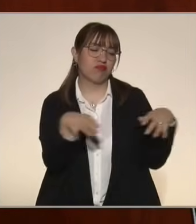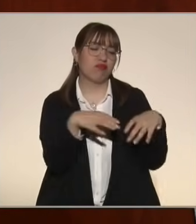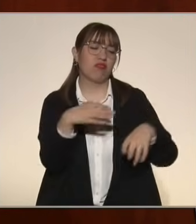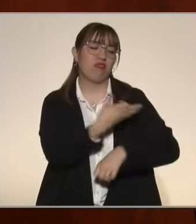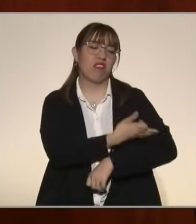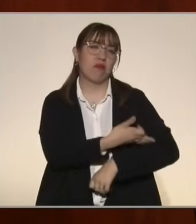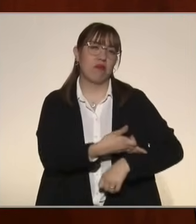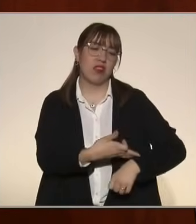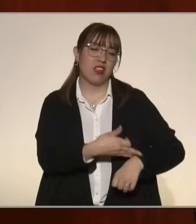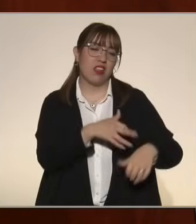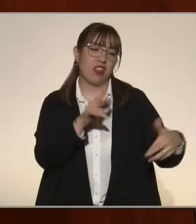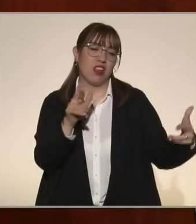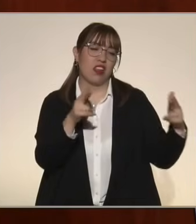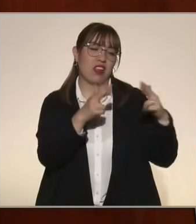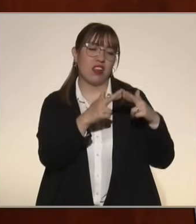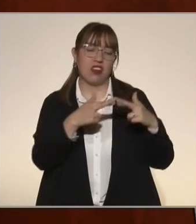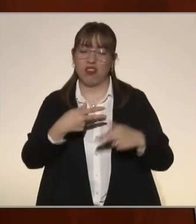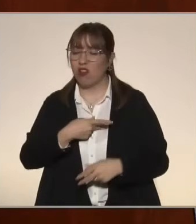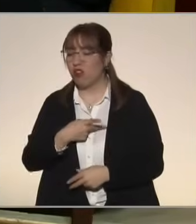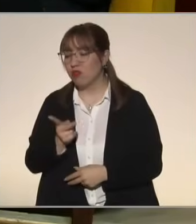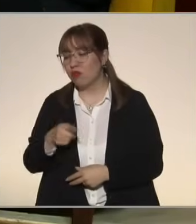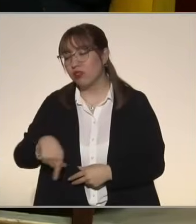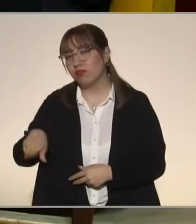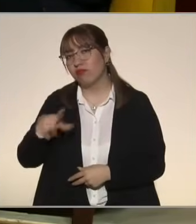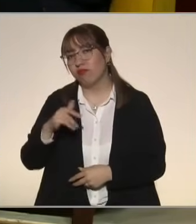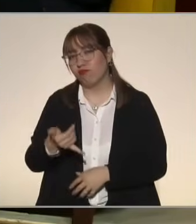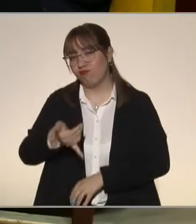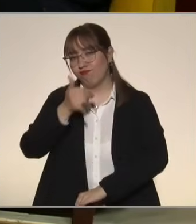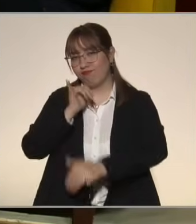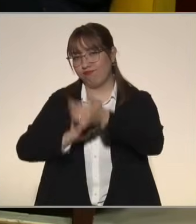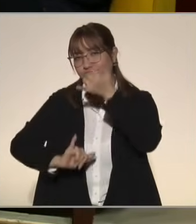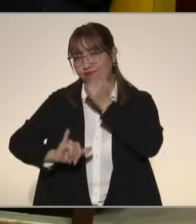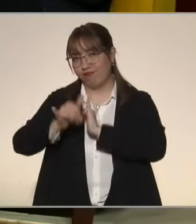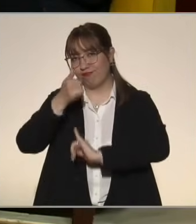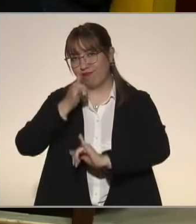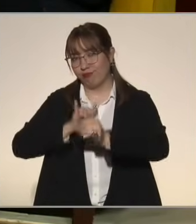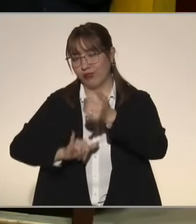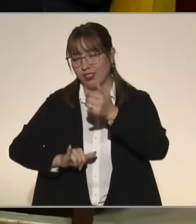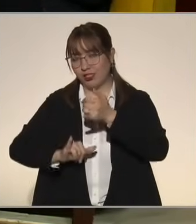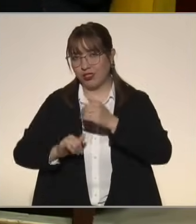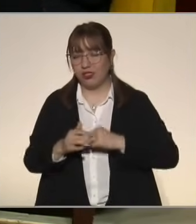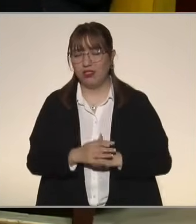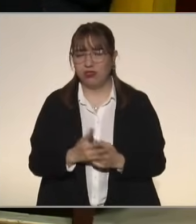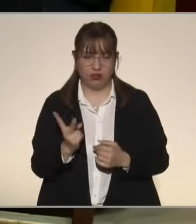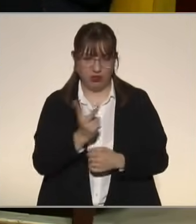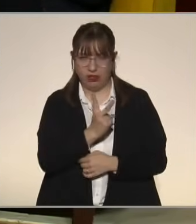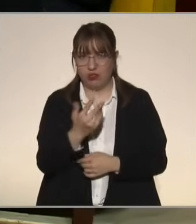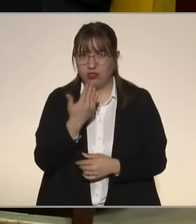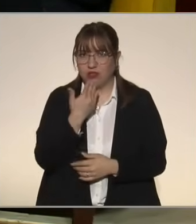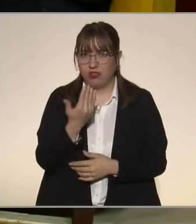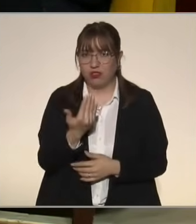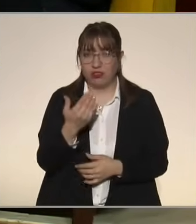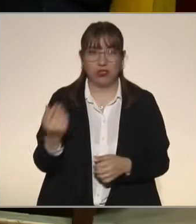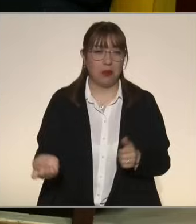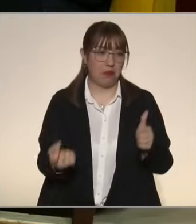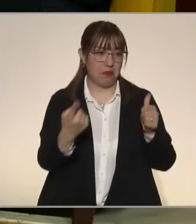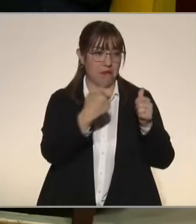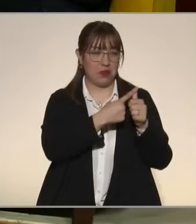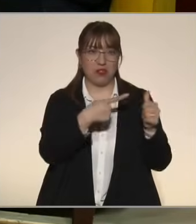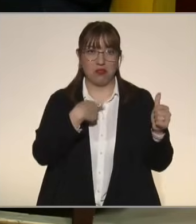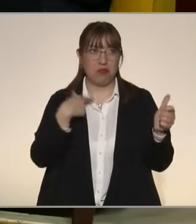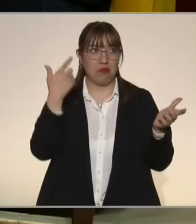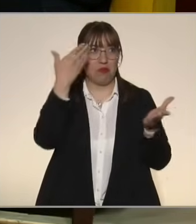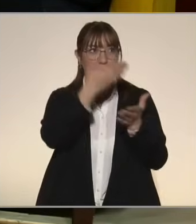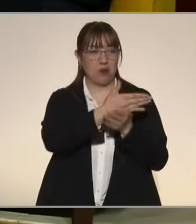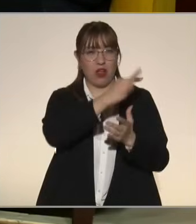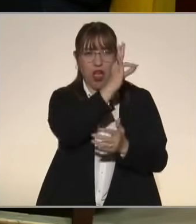pobres poniéndonos una borrachera, ¿verdad? Ambas son válidas. Y si yo quiero ir primero a misa y después ponerme la